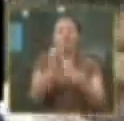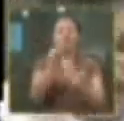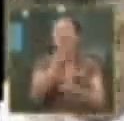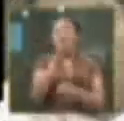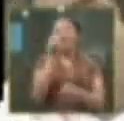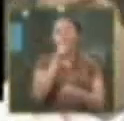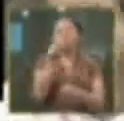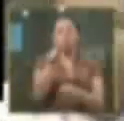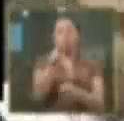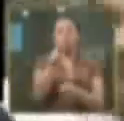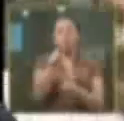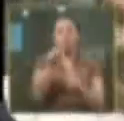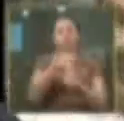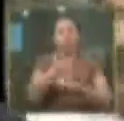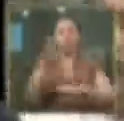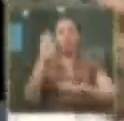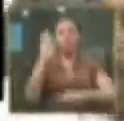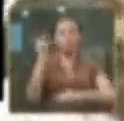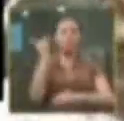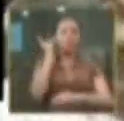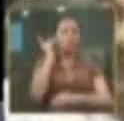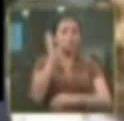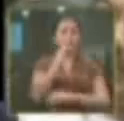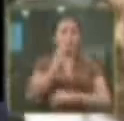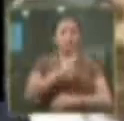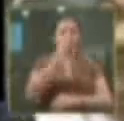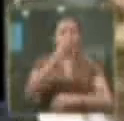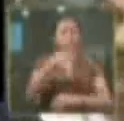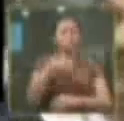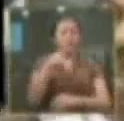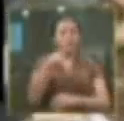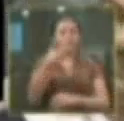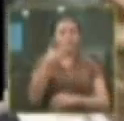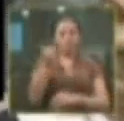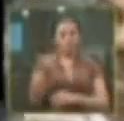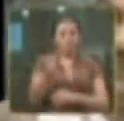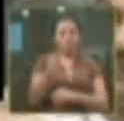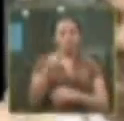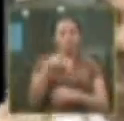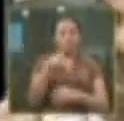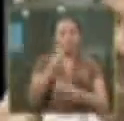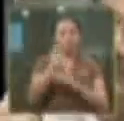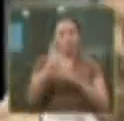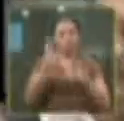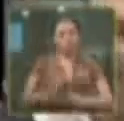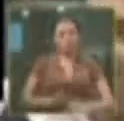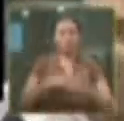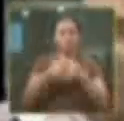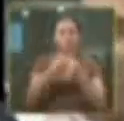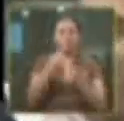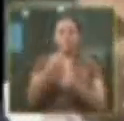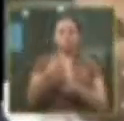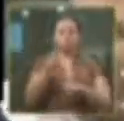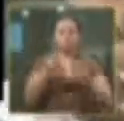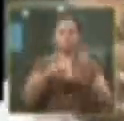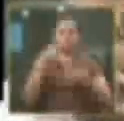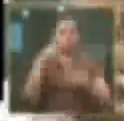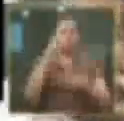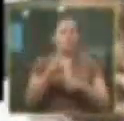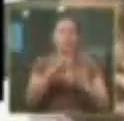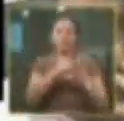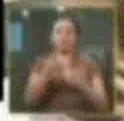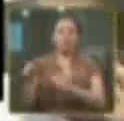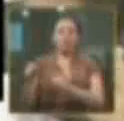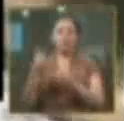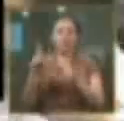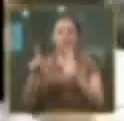ser un compromiso de damas y caballeros, de ecuatorianos, diría yo, que no vamos a argumentar esto como un instrumento para quitar la